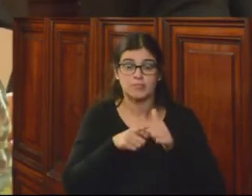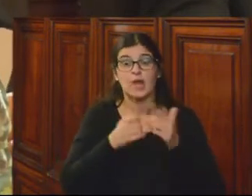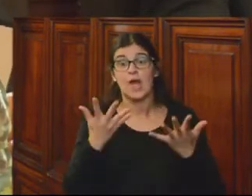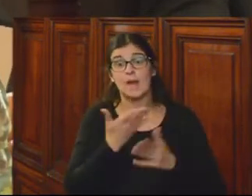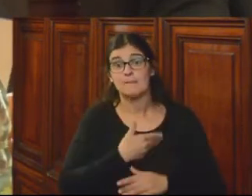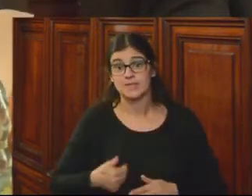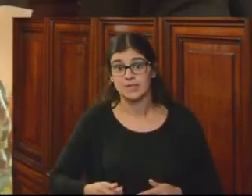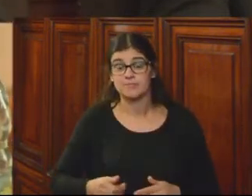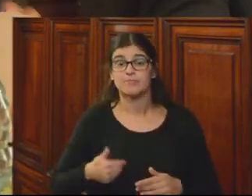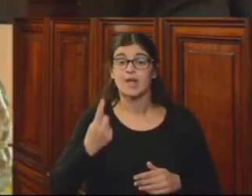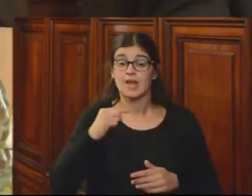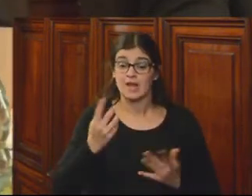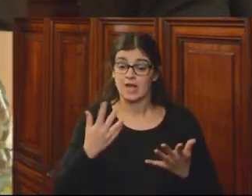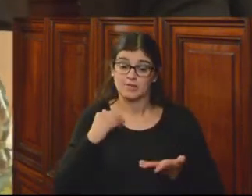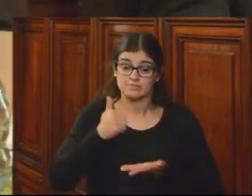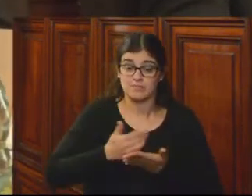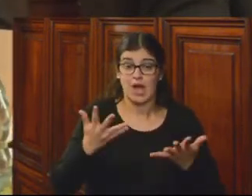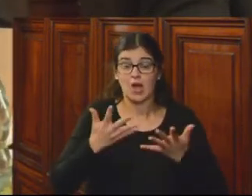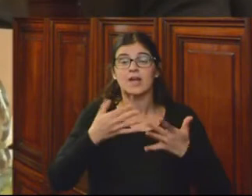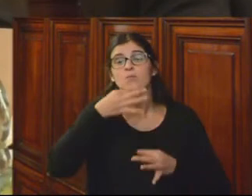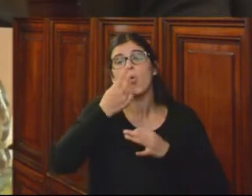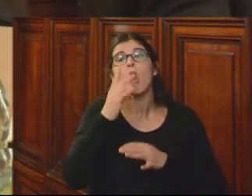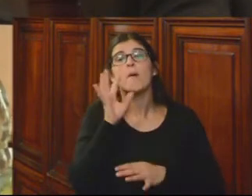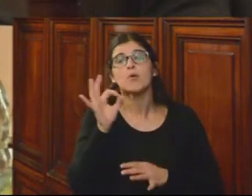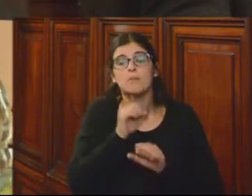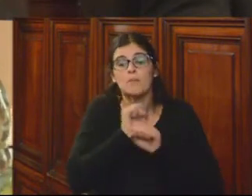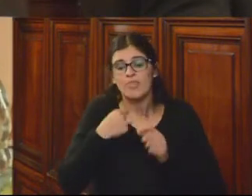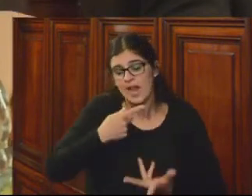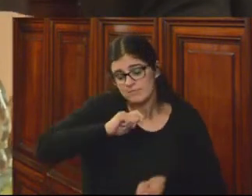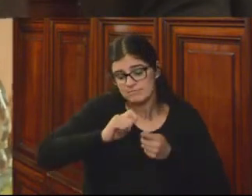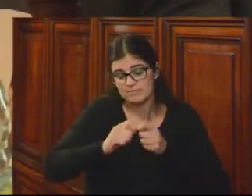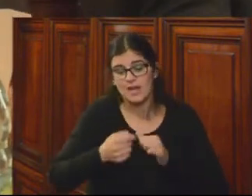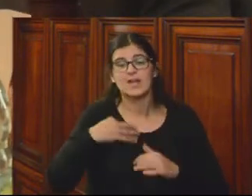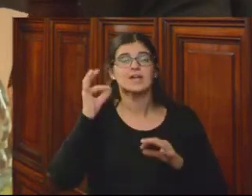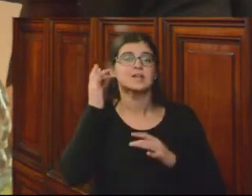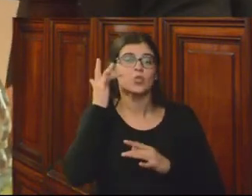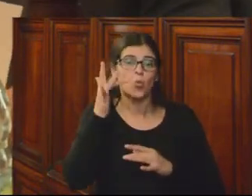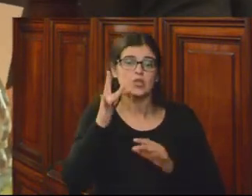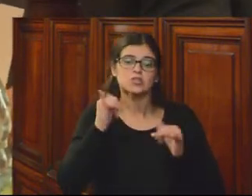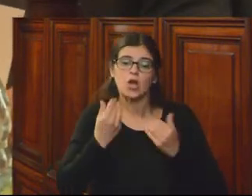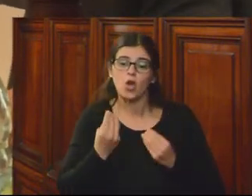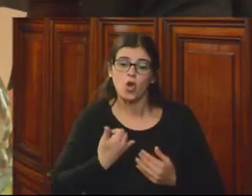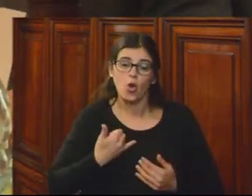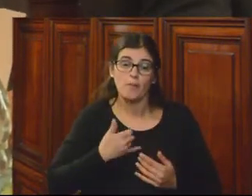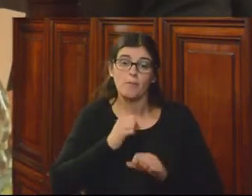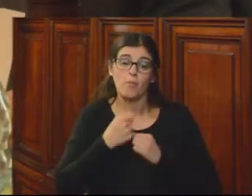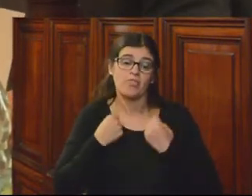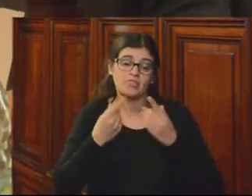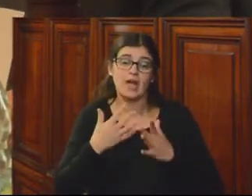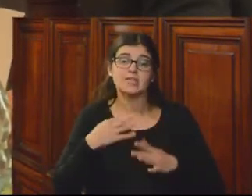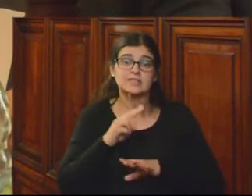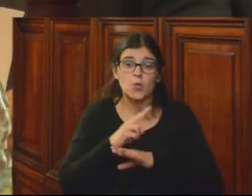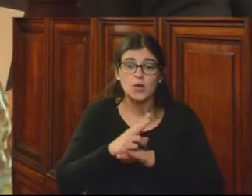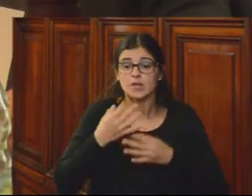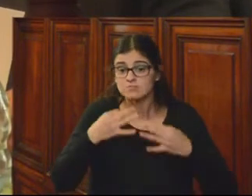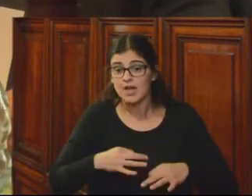presidente, la presencia en estos espacios la interpretamos como una oportunidad para seguir transformando nuestro sistema educativo. Podemos darles nuestra seguridad que recibimos de buen